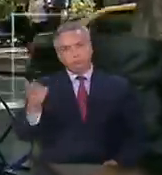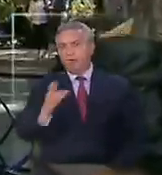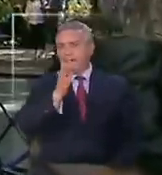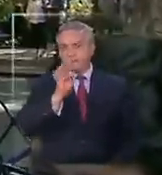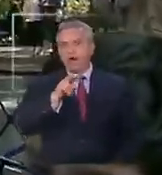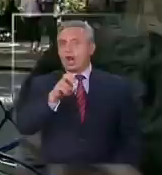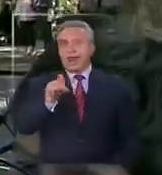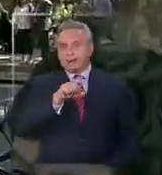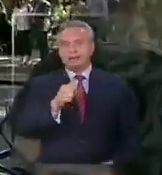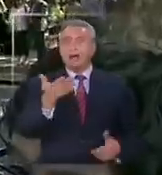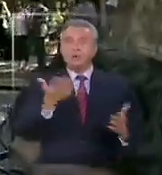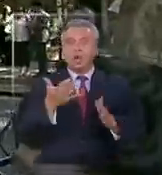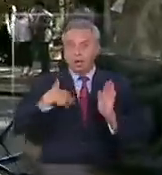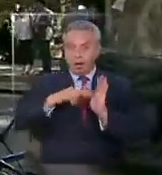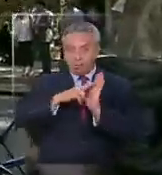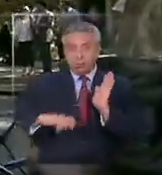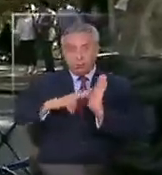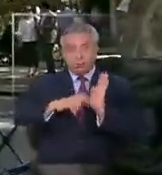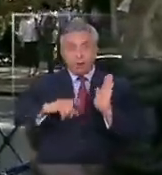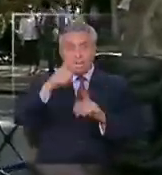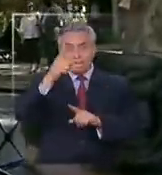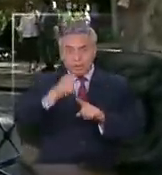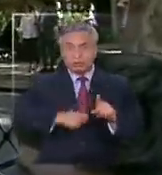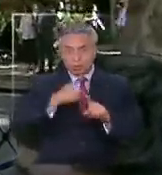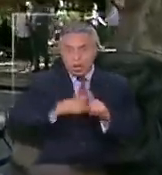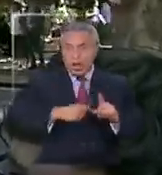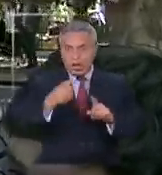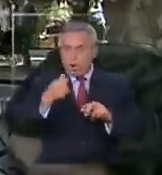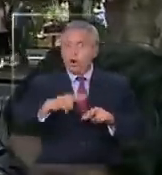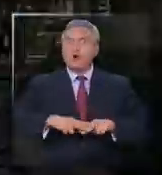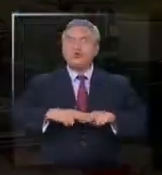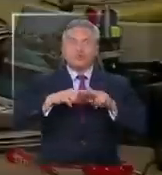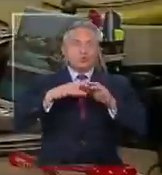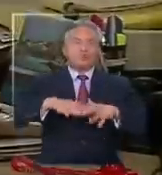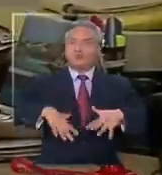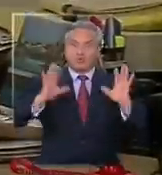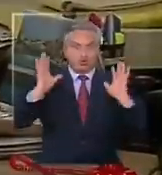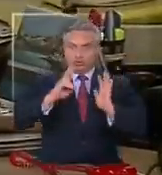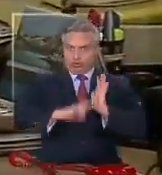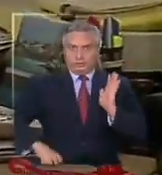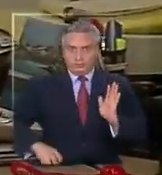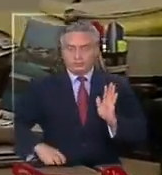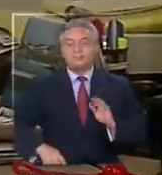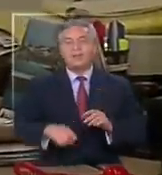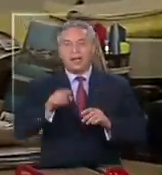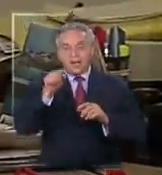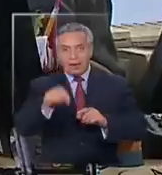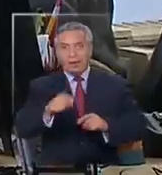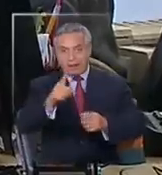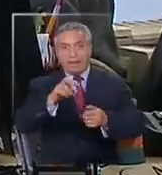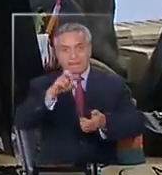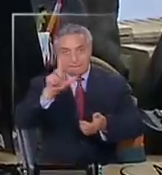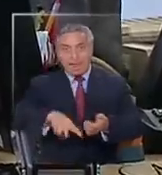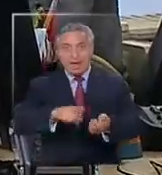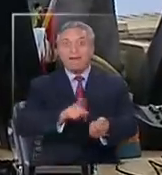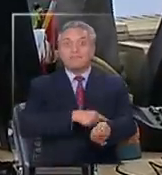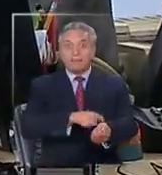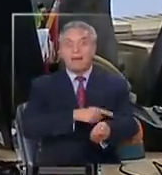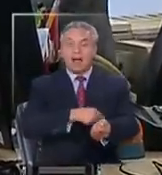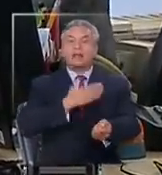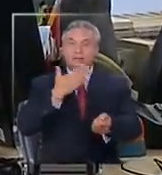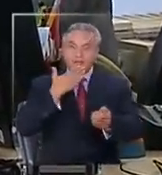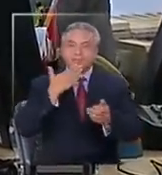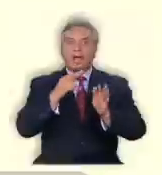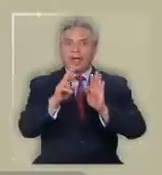el fondo lo que se me descuenta mensual por el plan es un monto bastante alto. Y es que para acceder a un plan familiar en una ISAPRE también hay